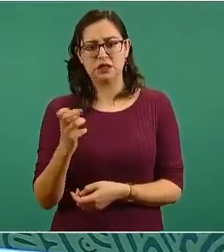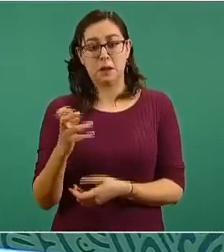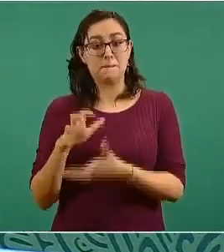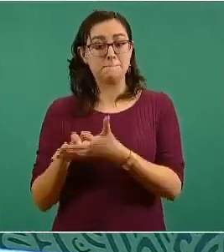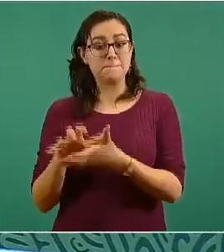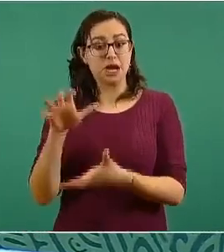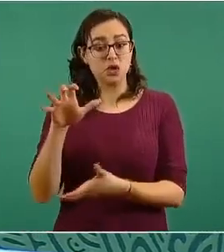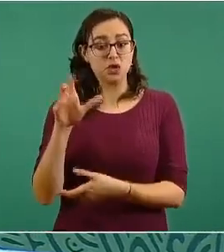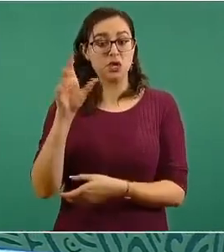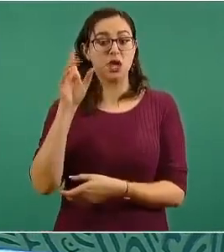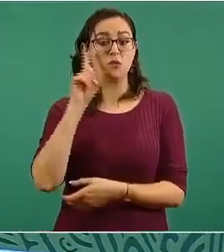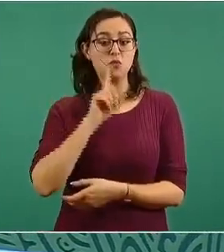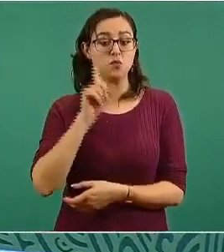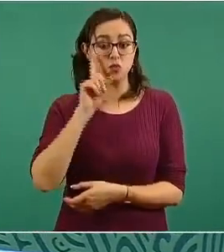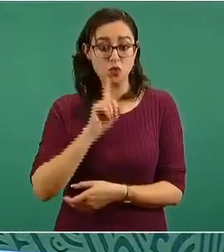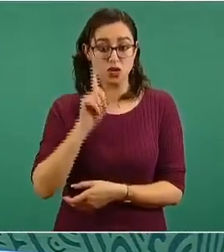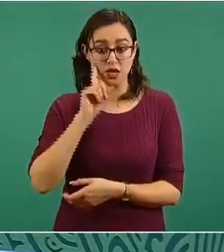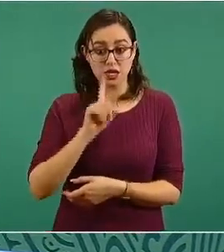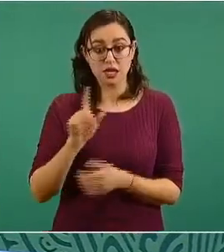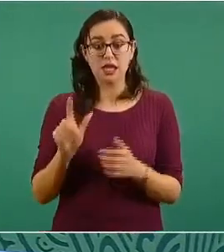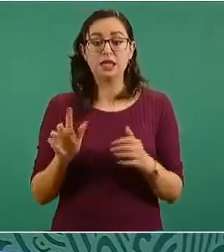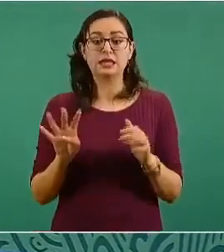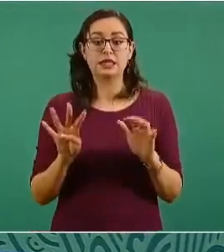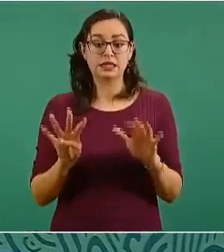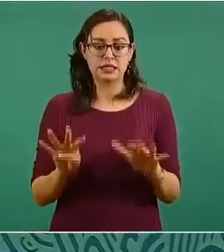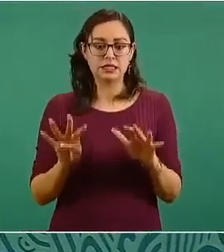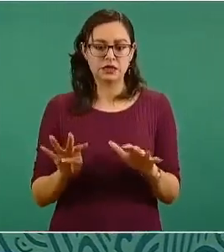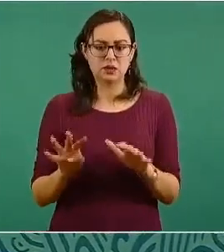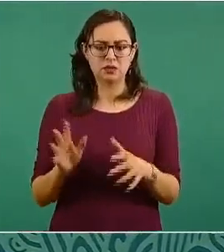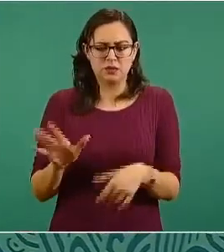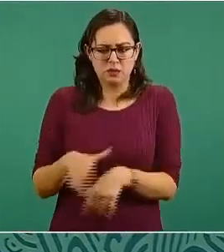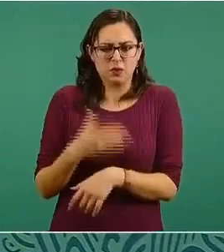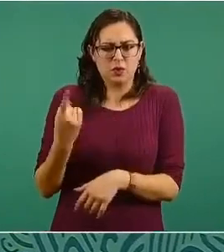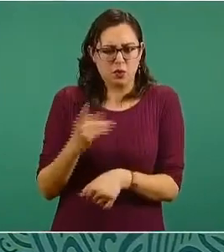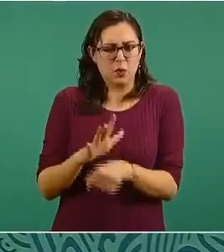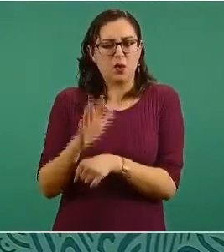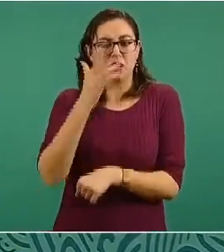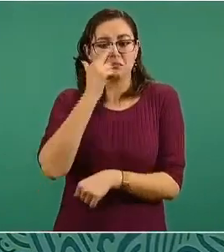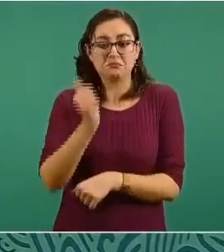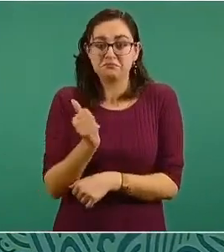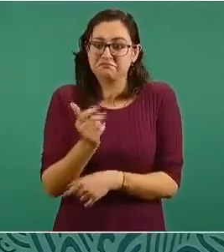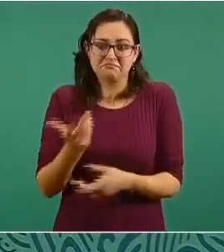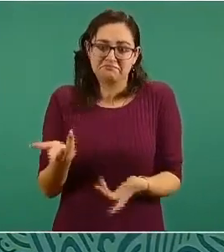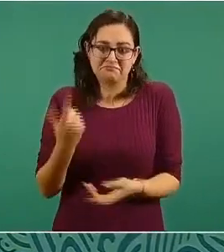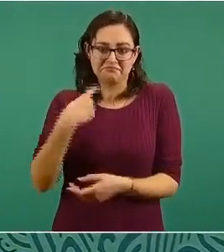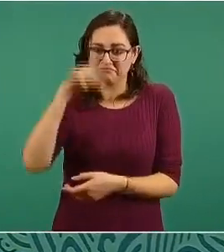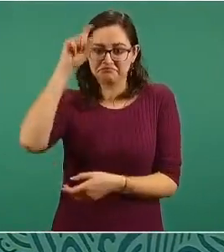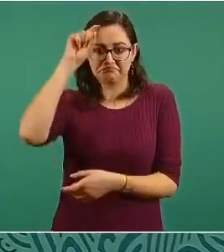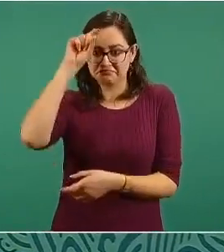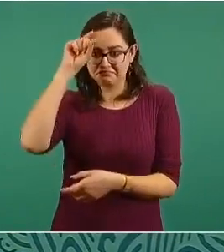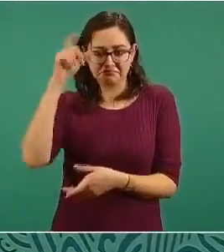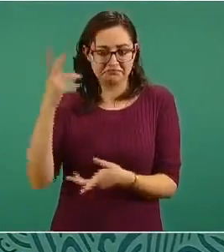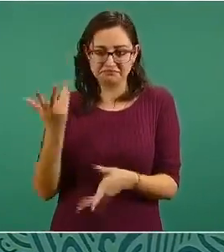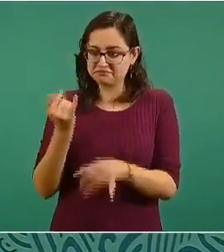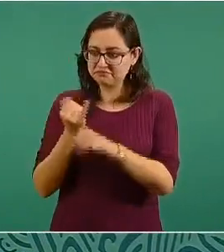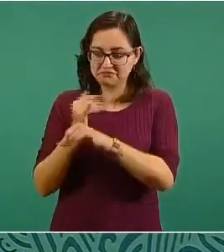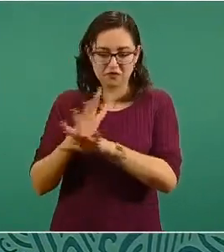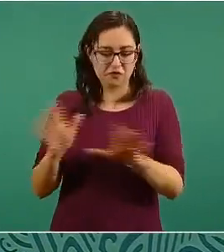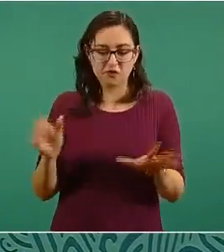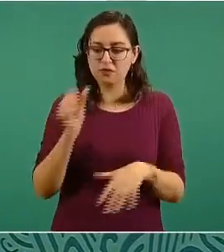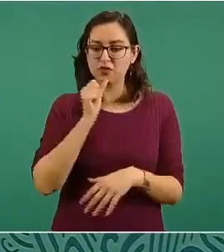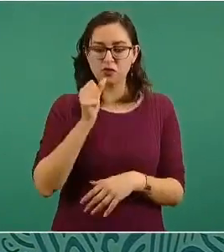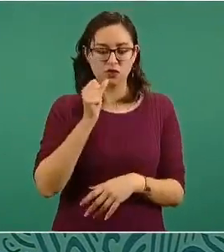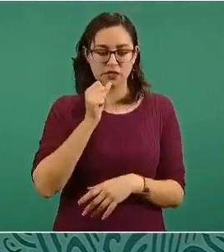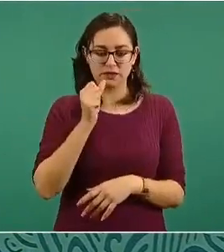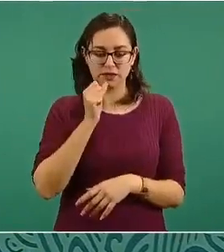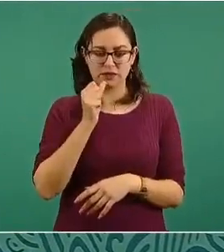mujeres, 19 de los 21, ¿por qué? No hay una explicación todavía en este momento, es muy poca información como para